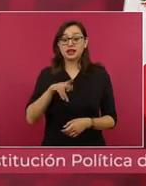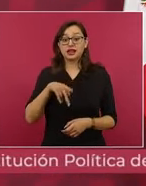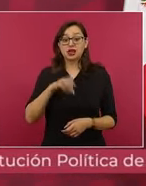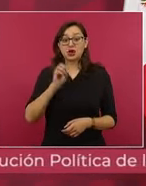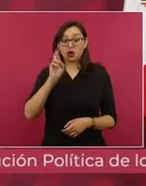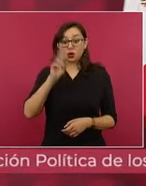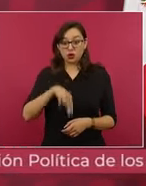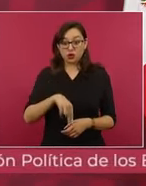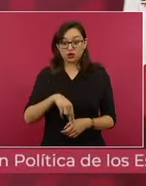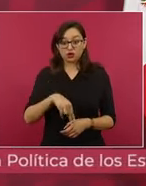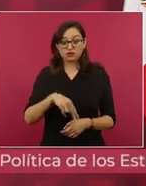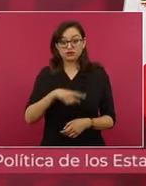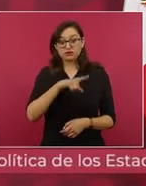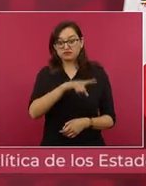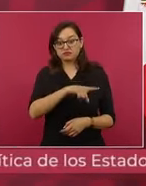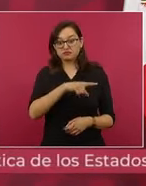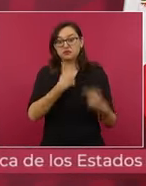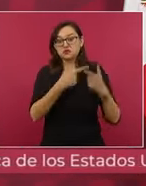que se entendió